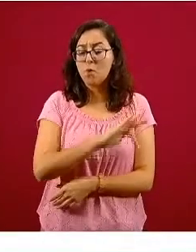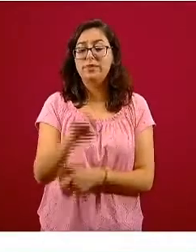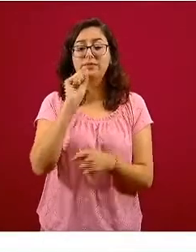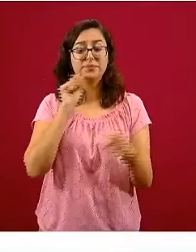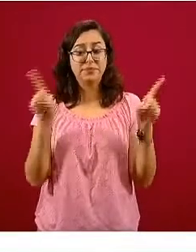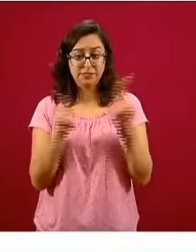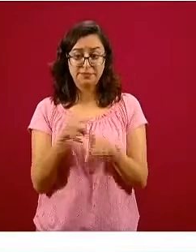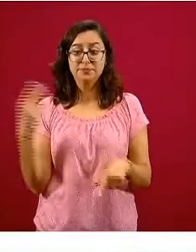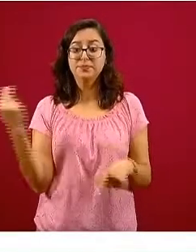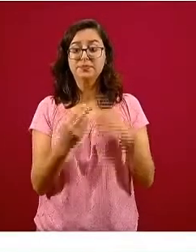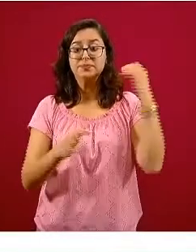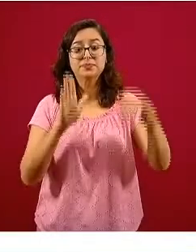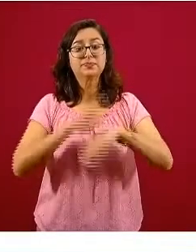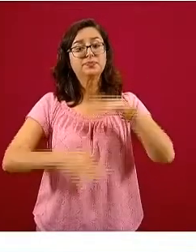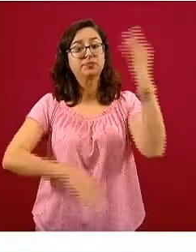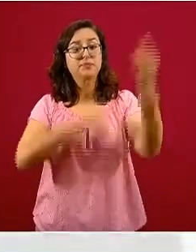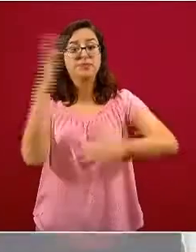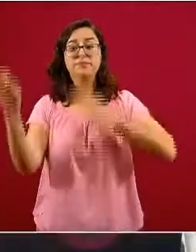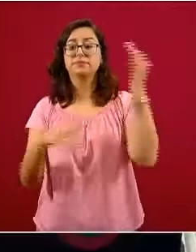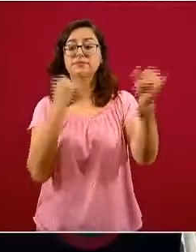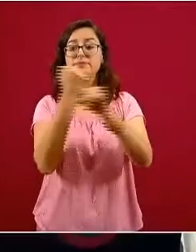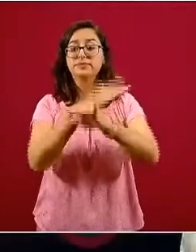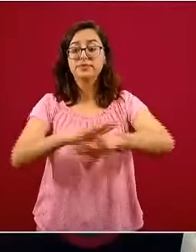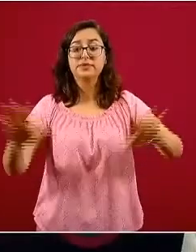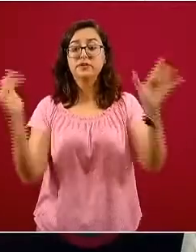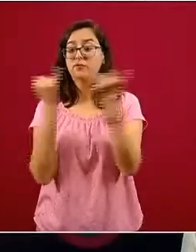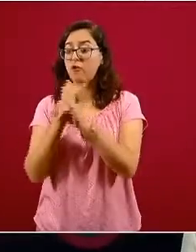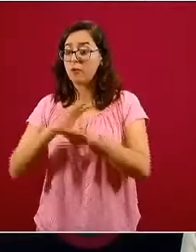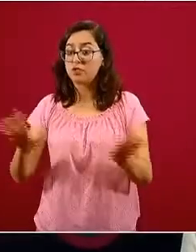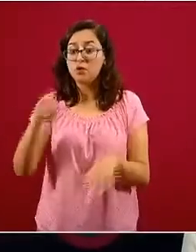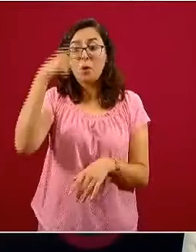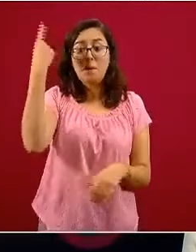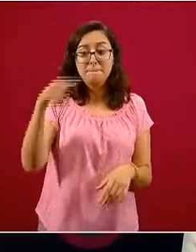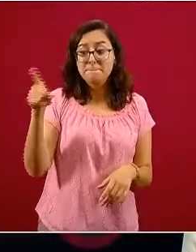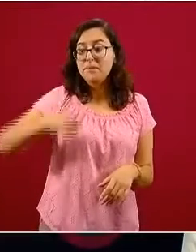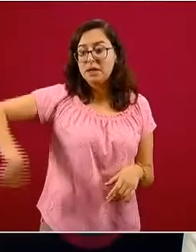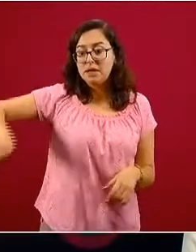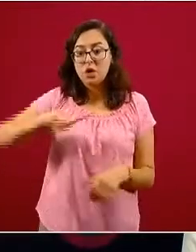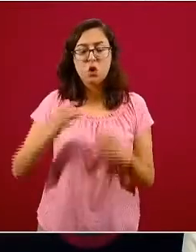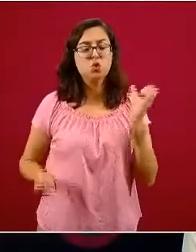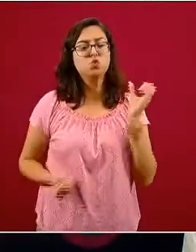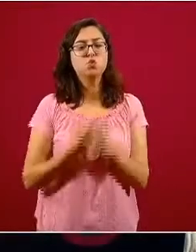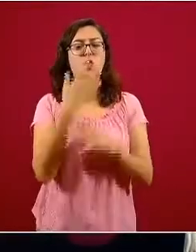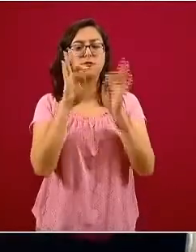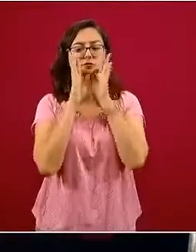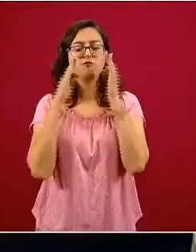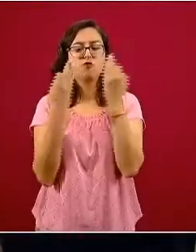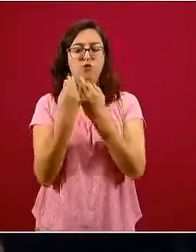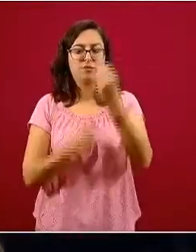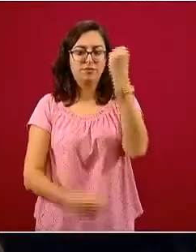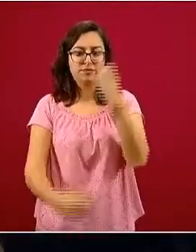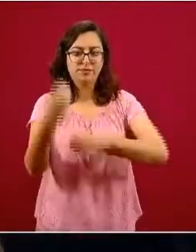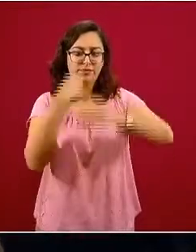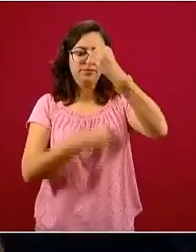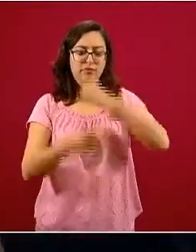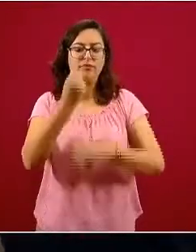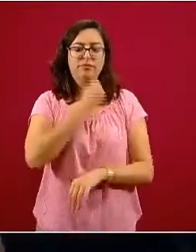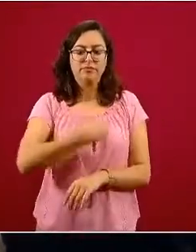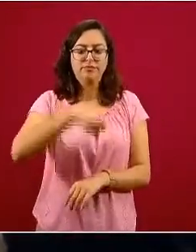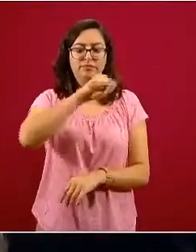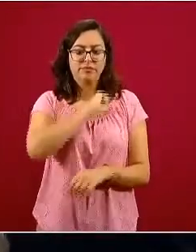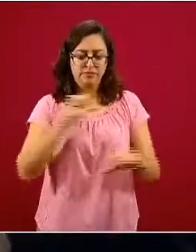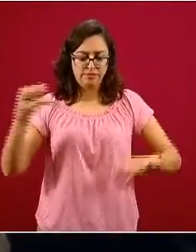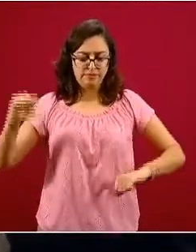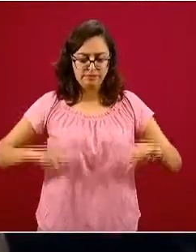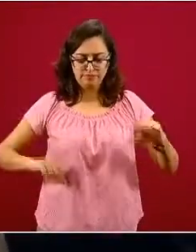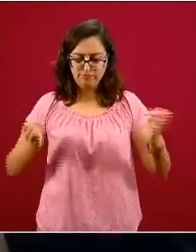comunicación y orientación alimentaria que promuevan precisamente la adopción de una alimentación saludable y sostenible y